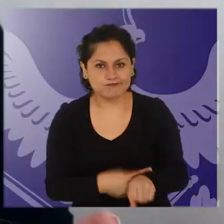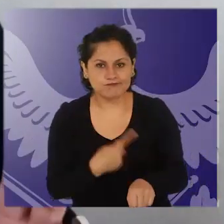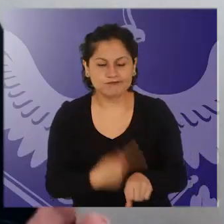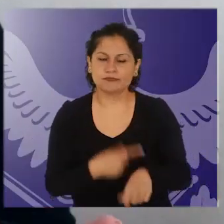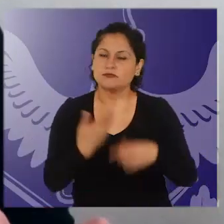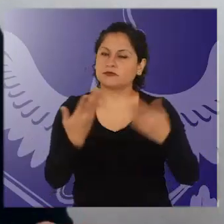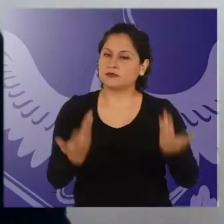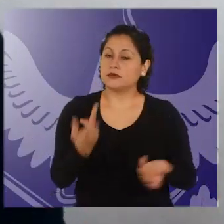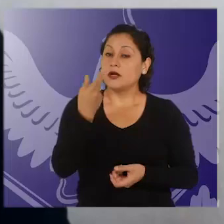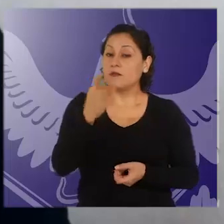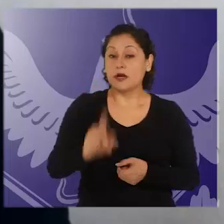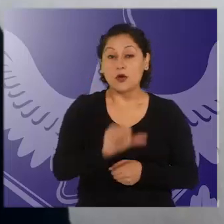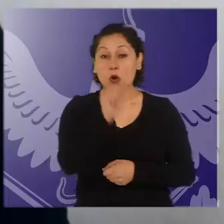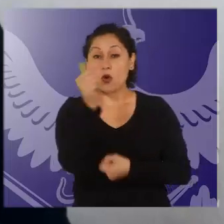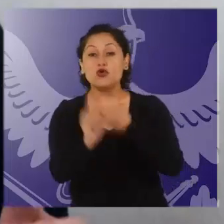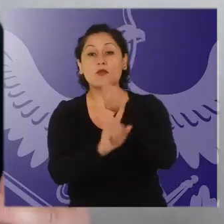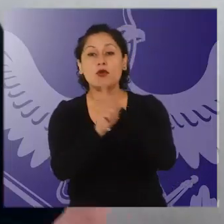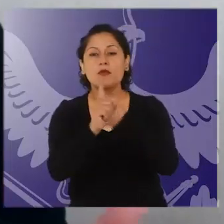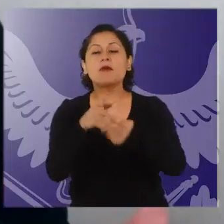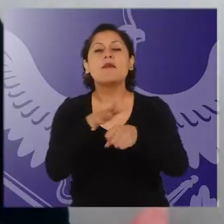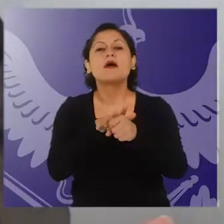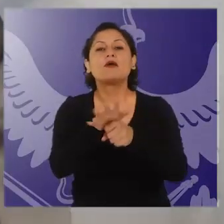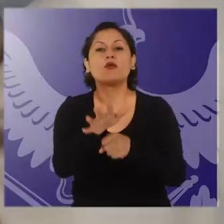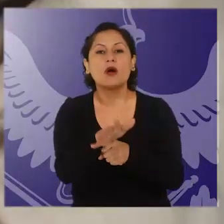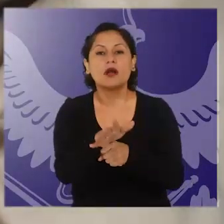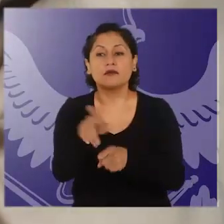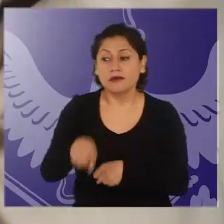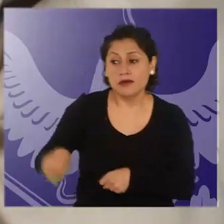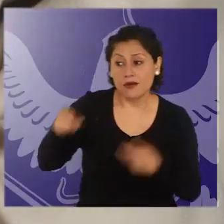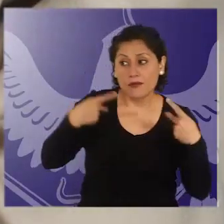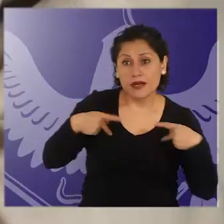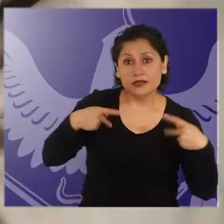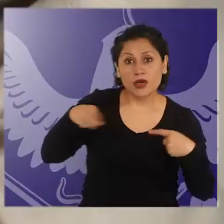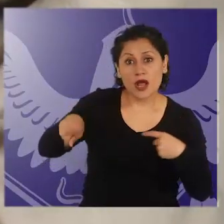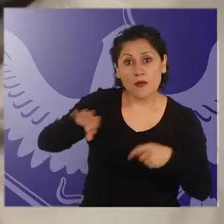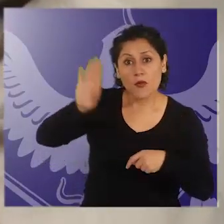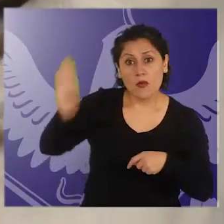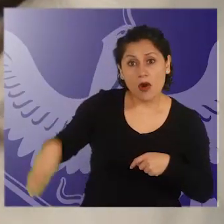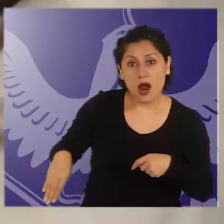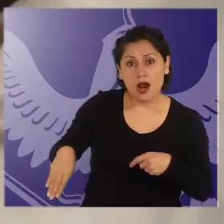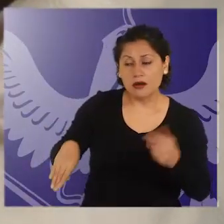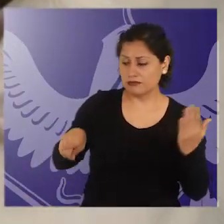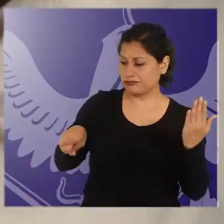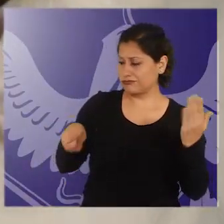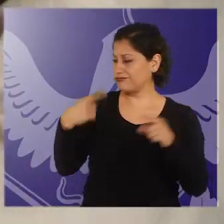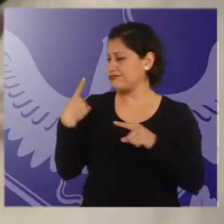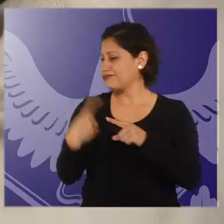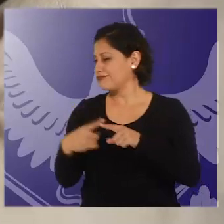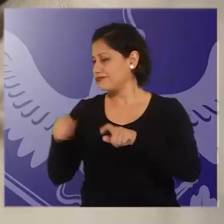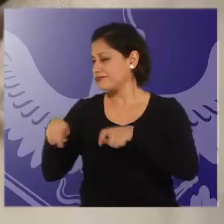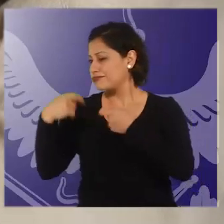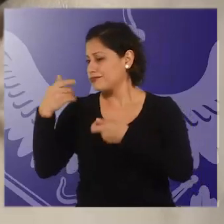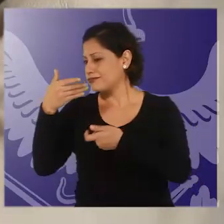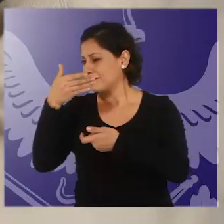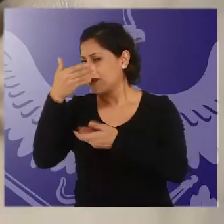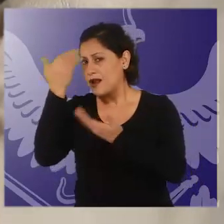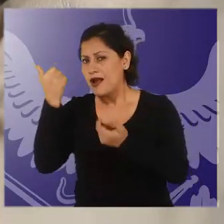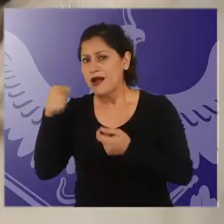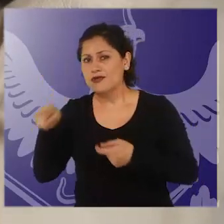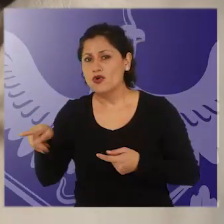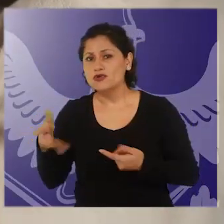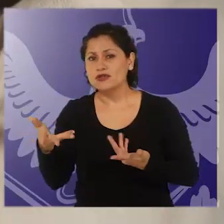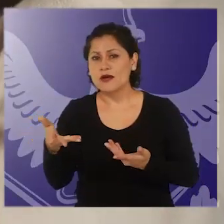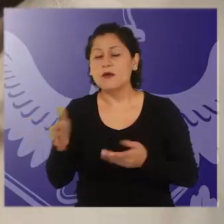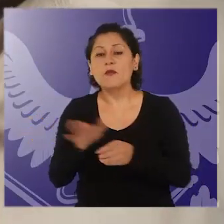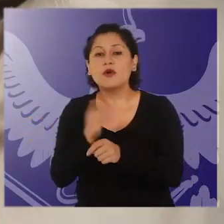las situaciones más graves a enfrentar es que mucha de esta gente no sabía que era afro. El movimiento afromexicano